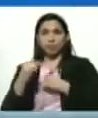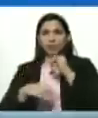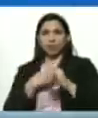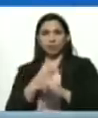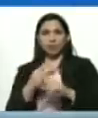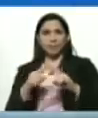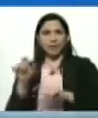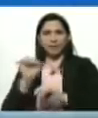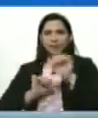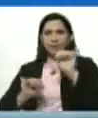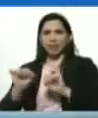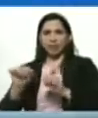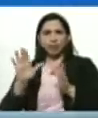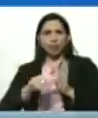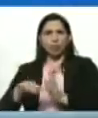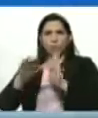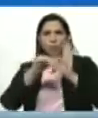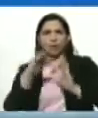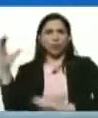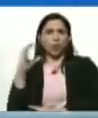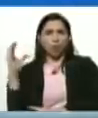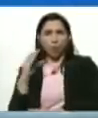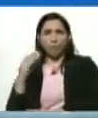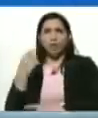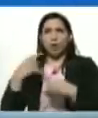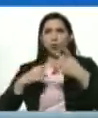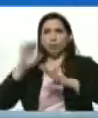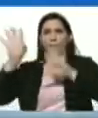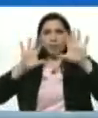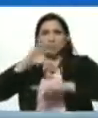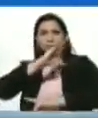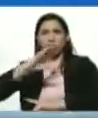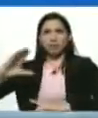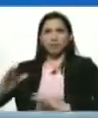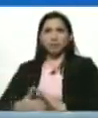para evitar que nos roben de colombia y del caribe